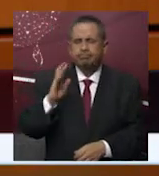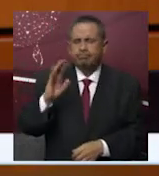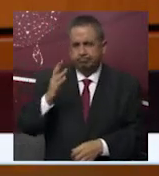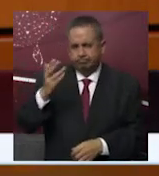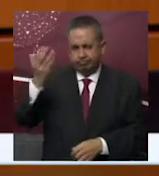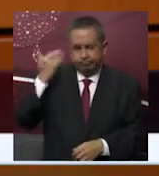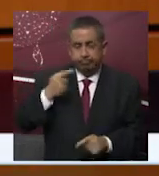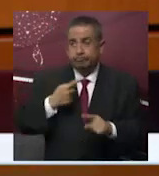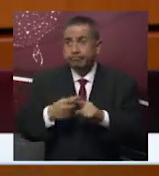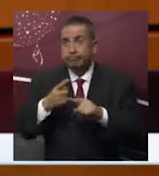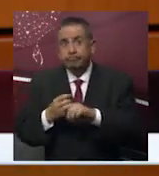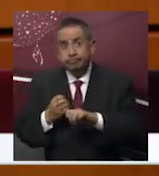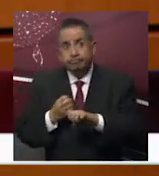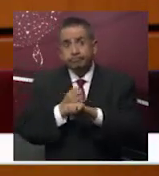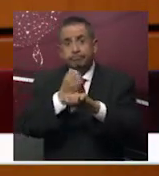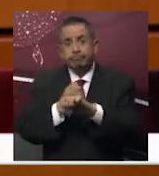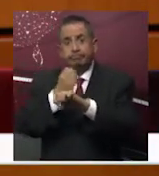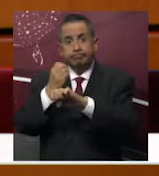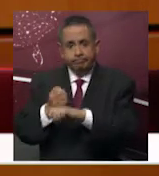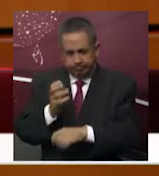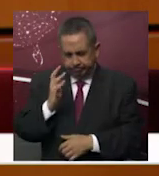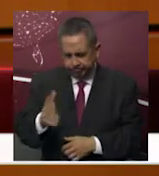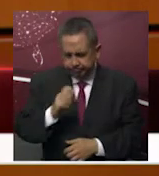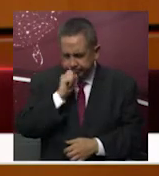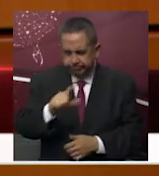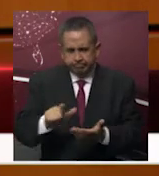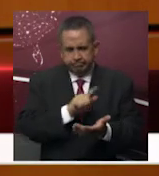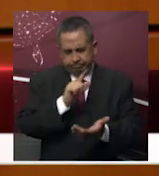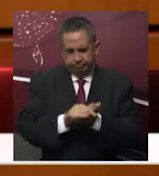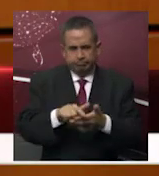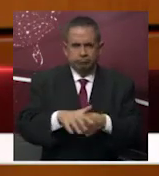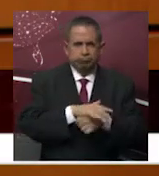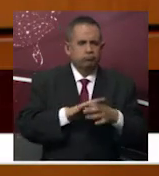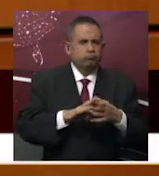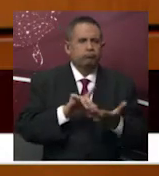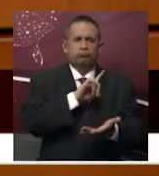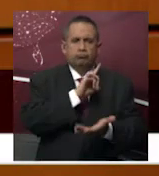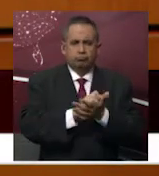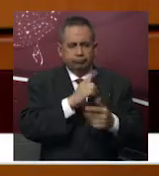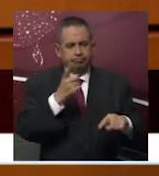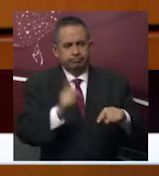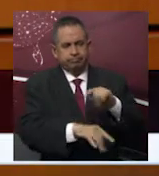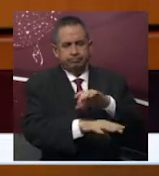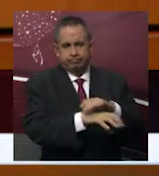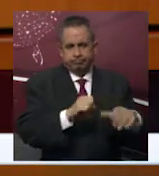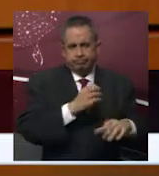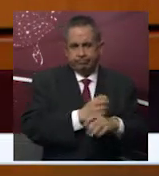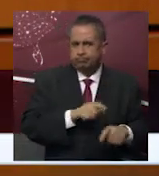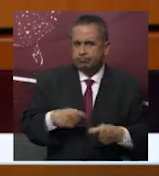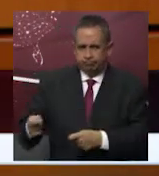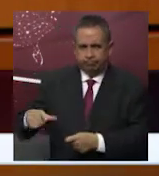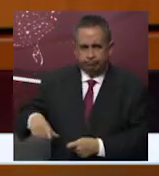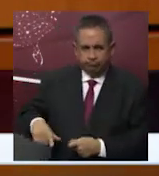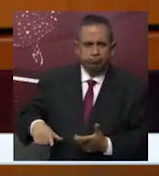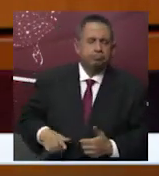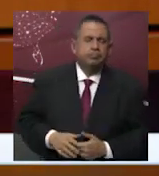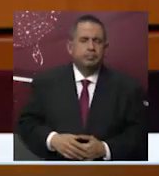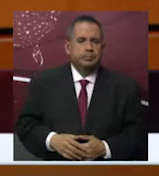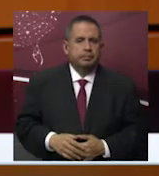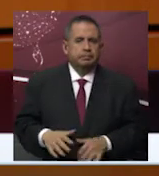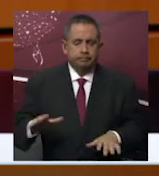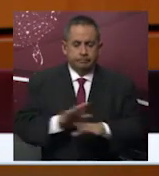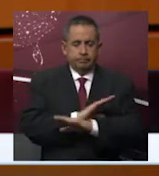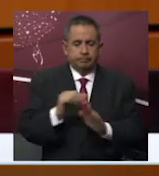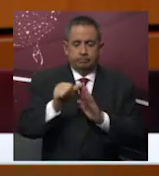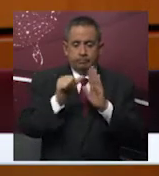en varios estados de la República hay leyes locales de extinción de dominio. La intención, al reformar el artículo